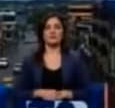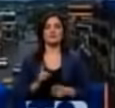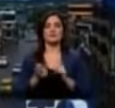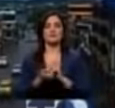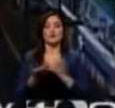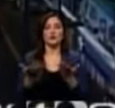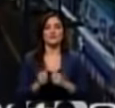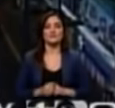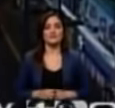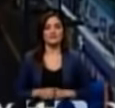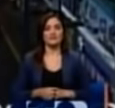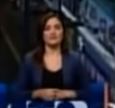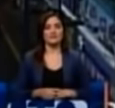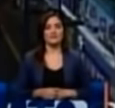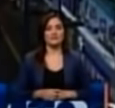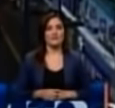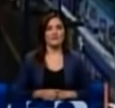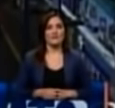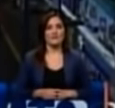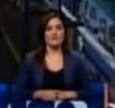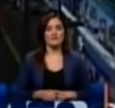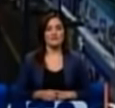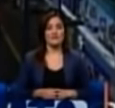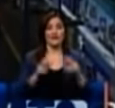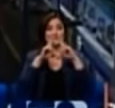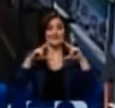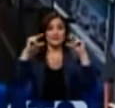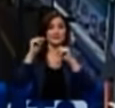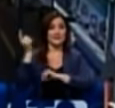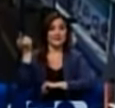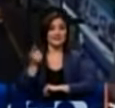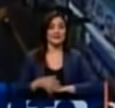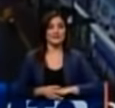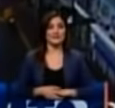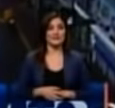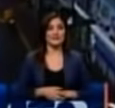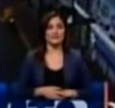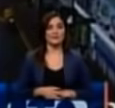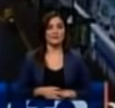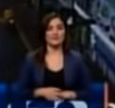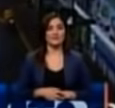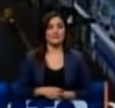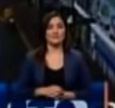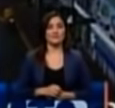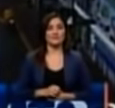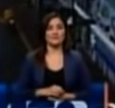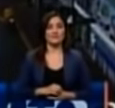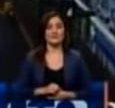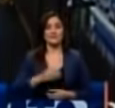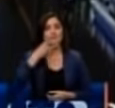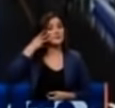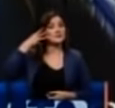el Tena. Vamos con las cámaras del servicio integrado del Q911 al sector del Tena y la avenida de los choferes. En el